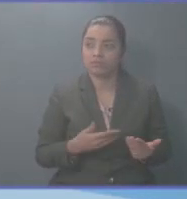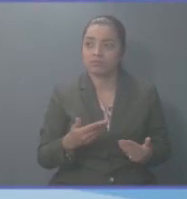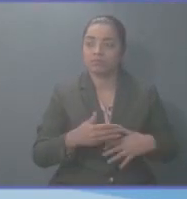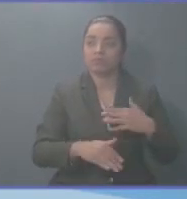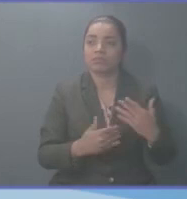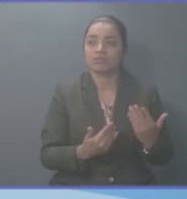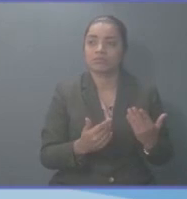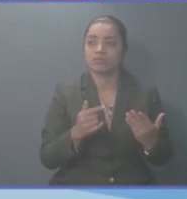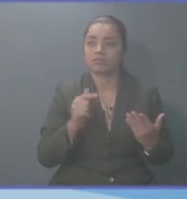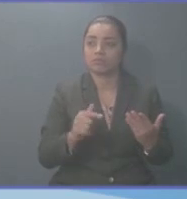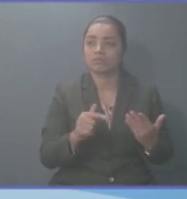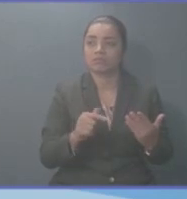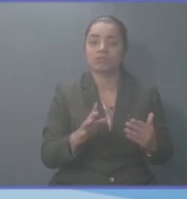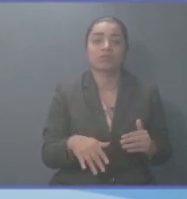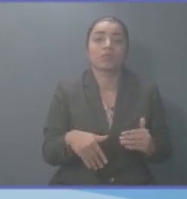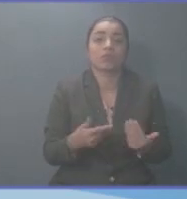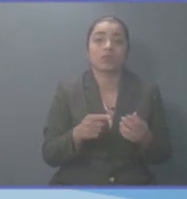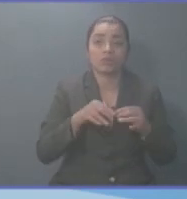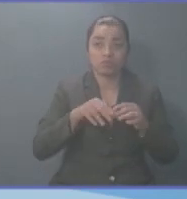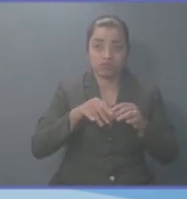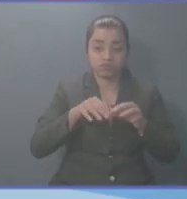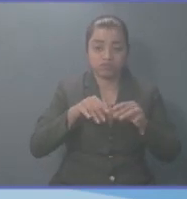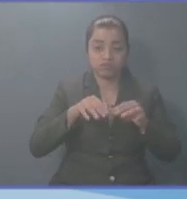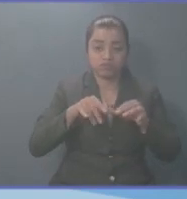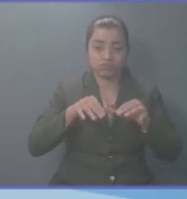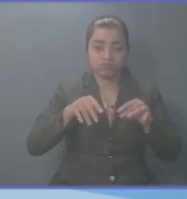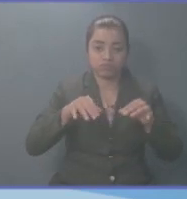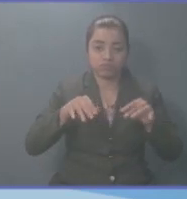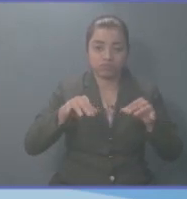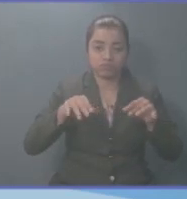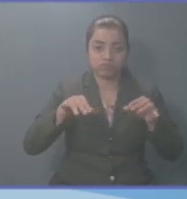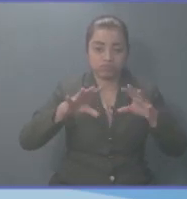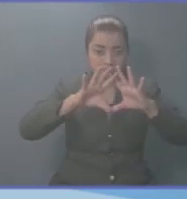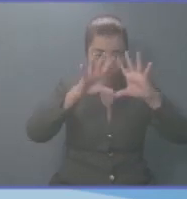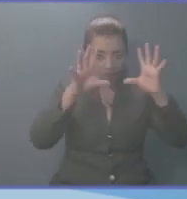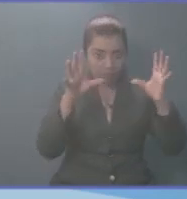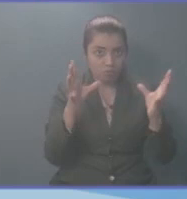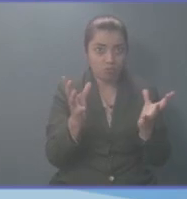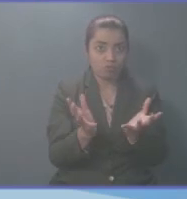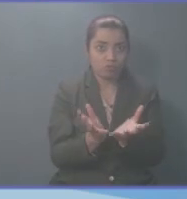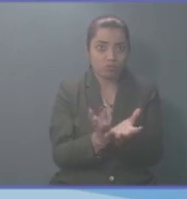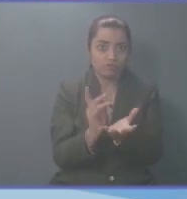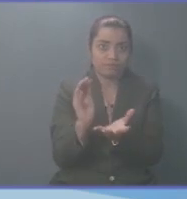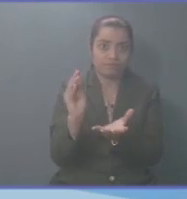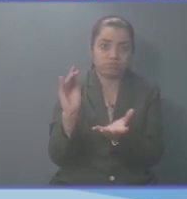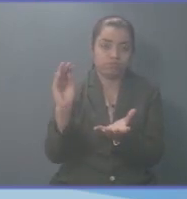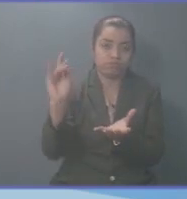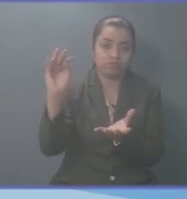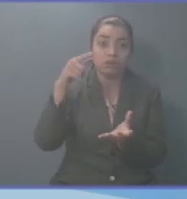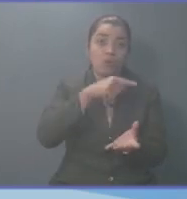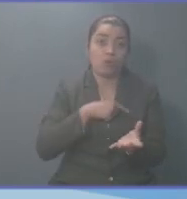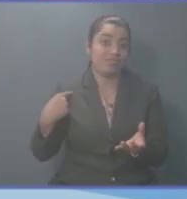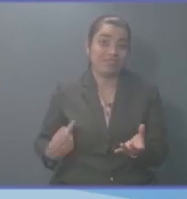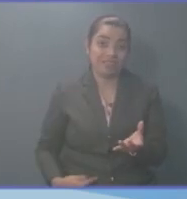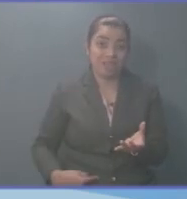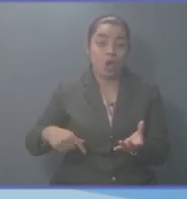delicado porque está avanzando. ¿Vea? Y es lo que te digo, o sea, aparentemente el foco de la infección